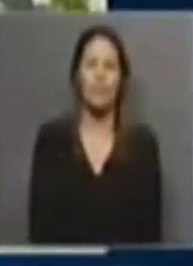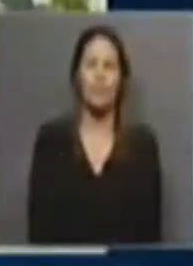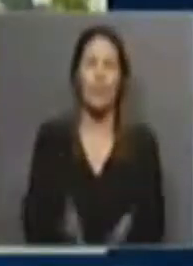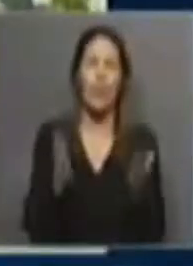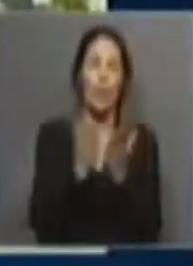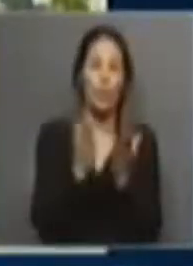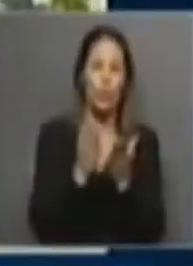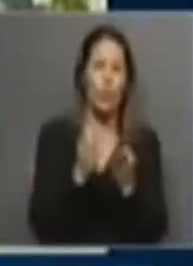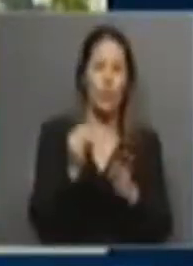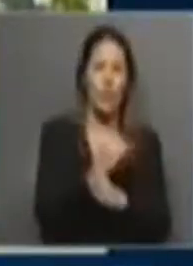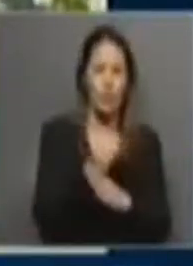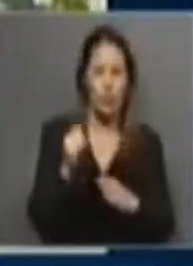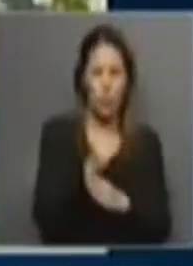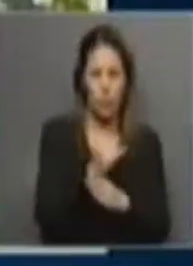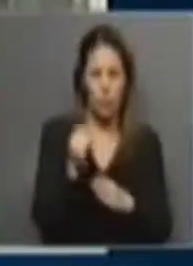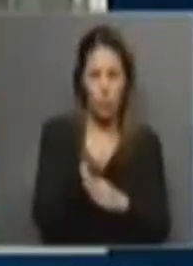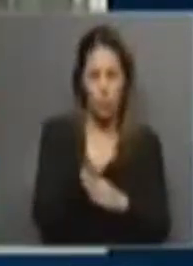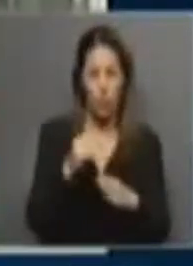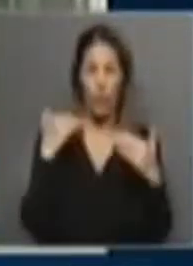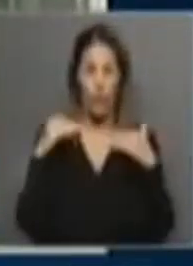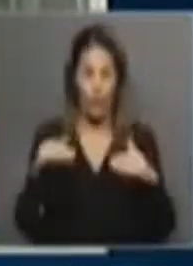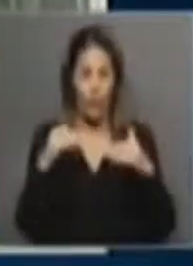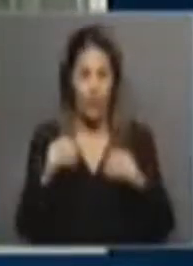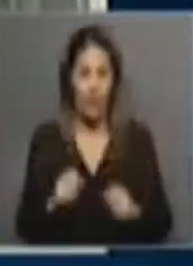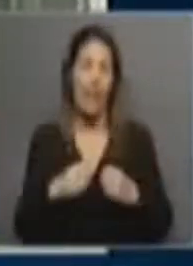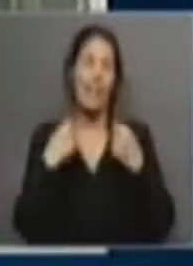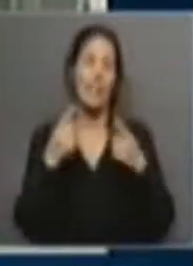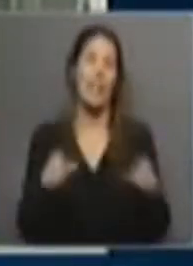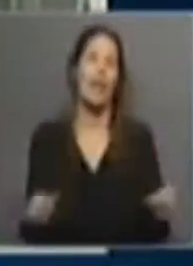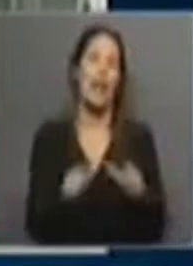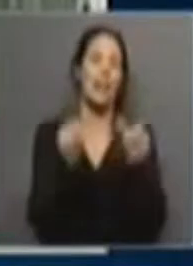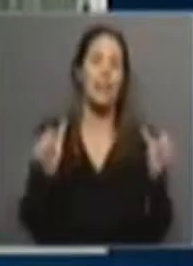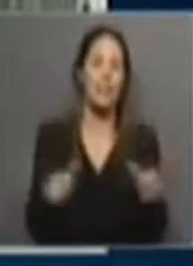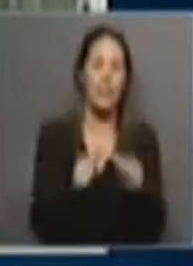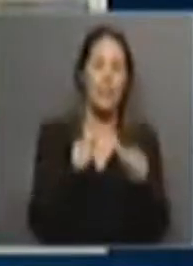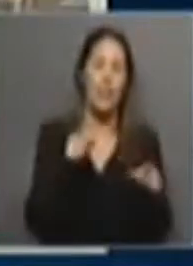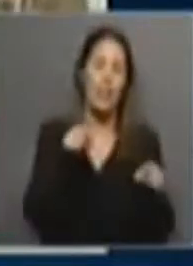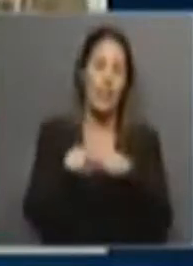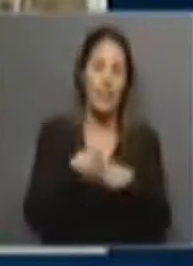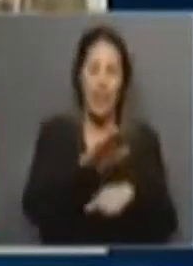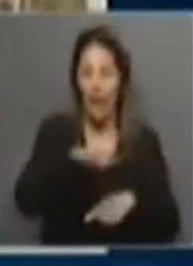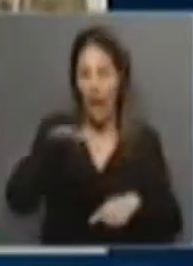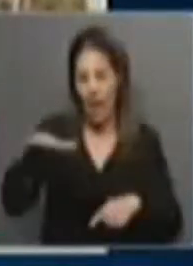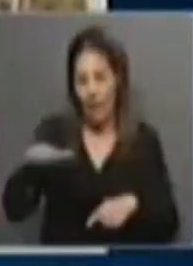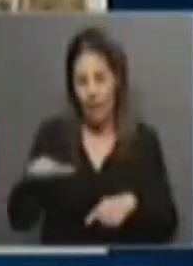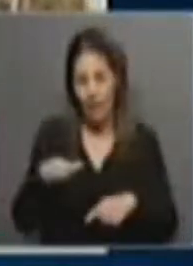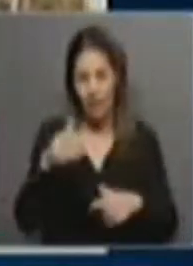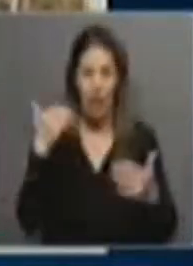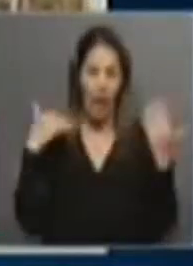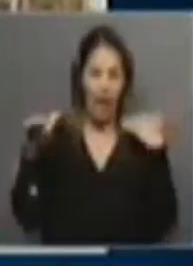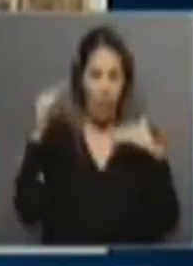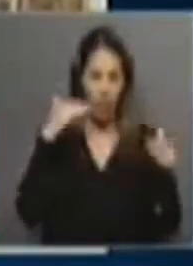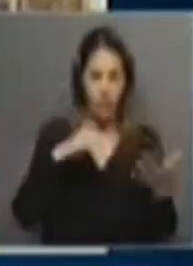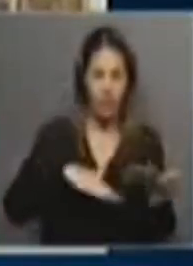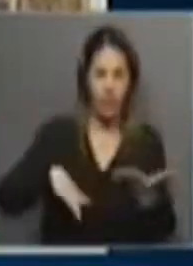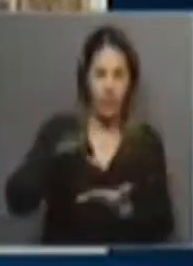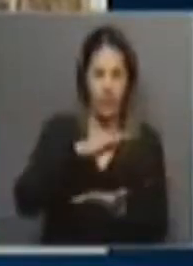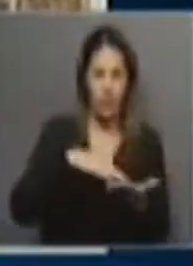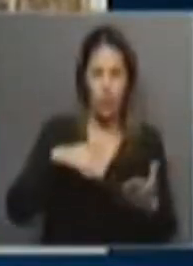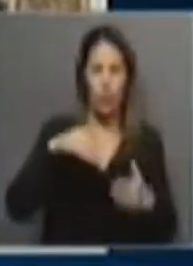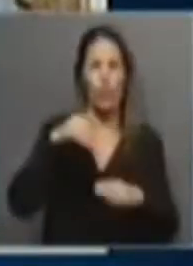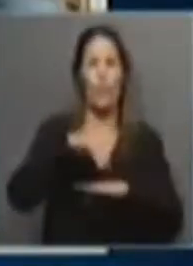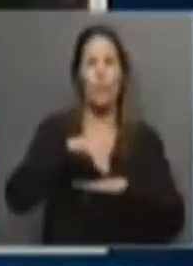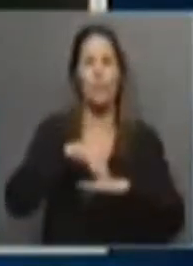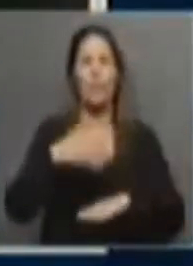Estudiantes del Instituto Superior de Educación Física ofrecen actividades deportivas dirigidas a niños, niñas y adolescentes en el territorio del municipio